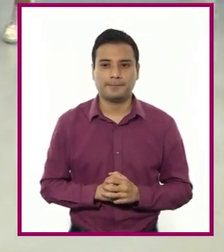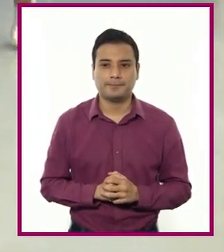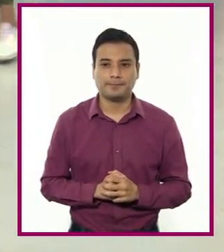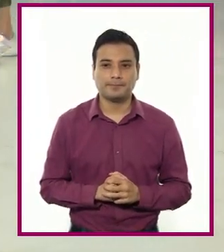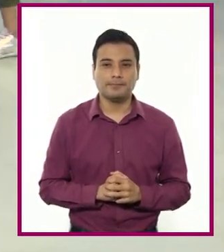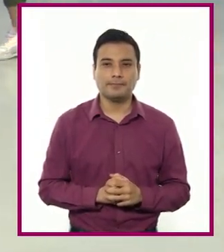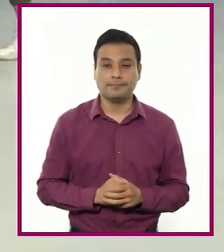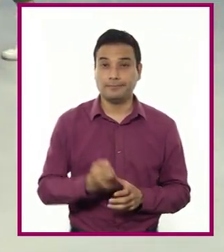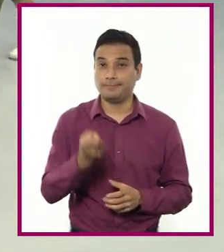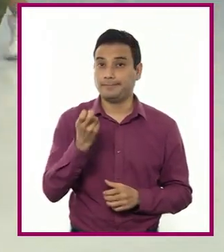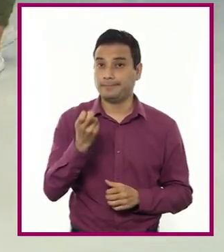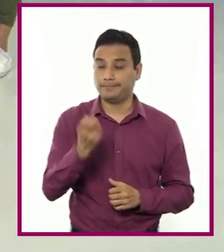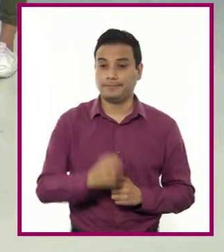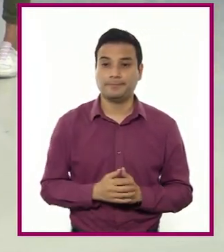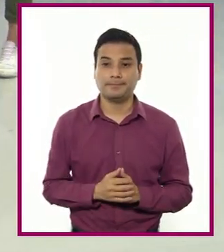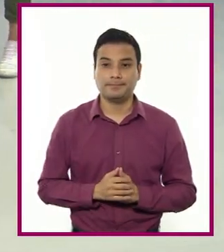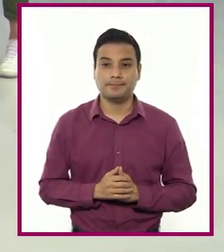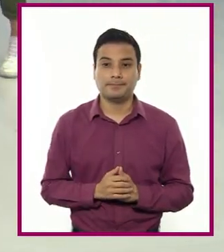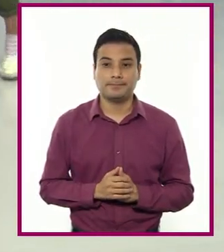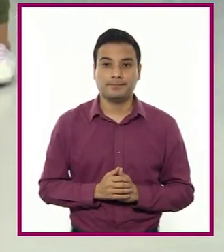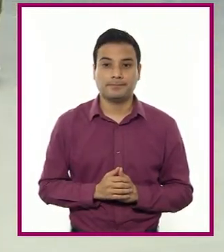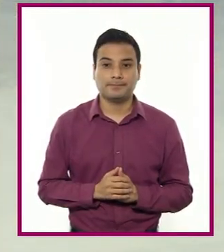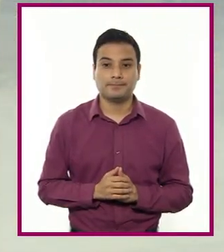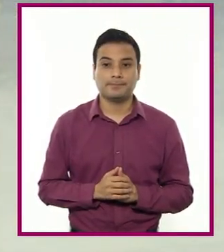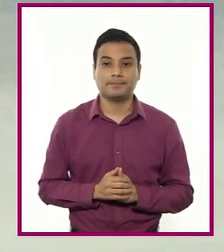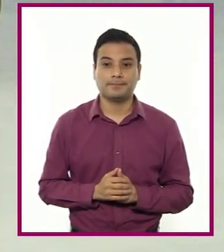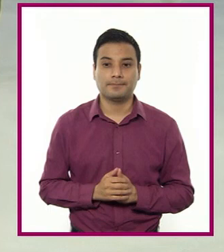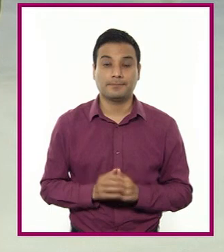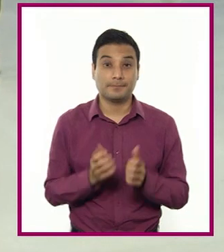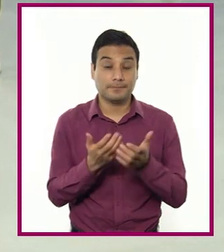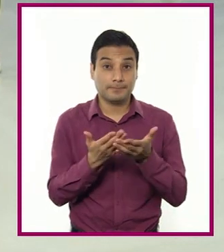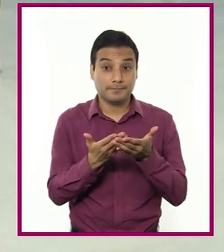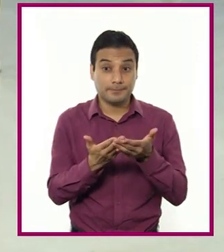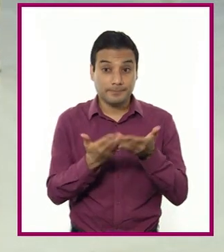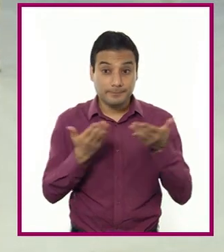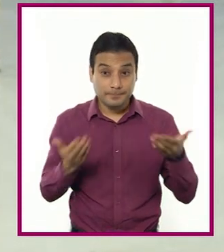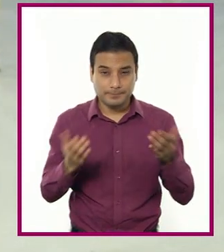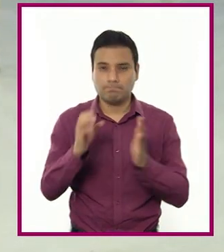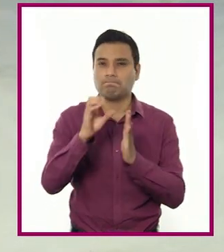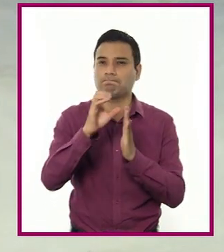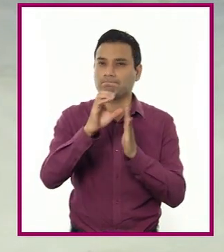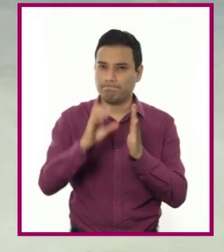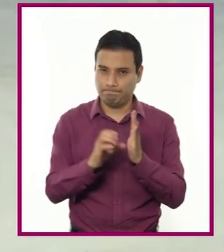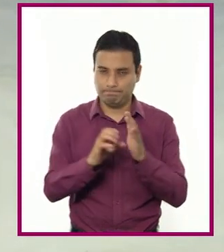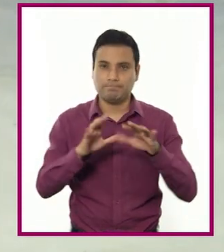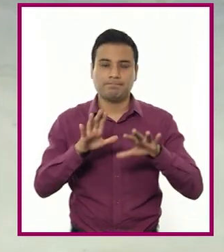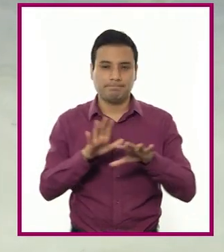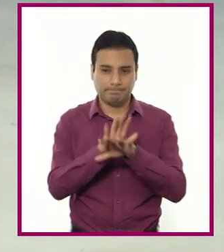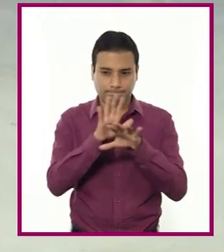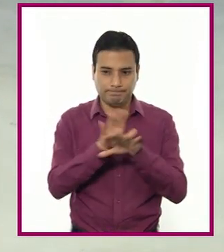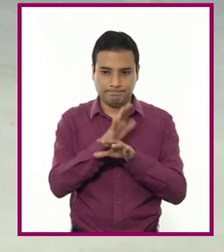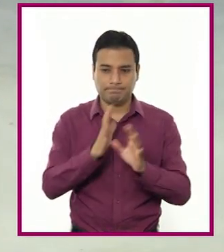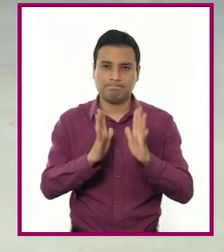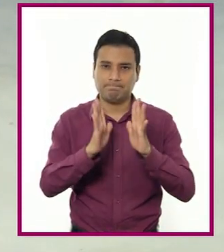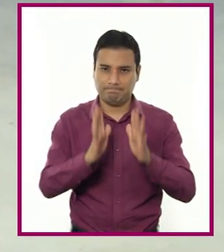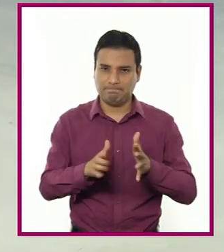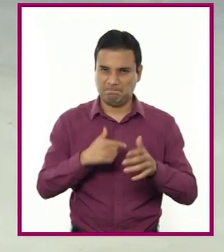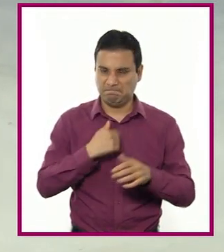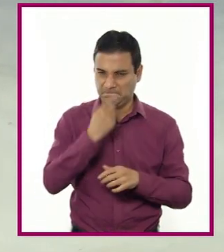Así es. Aunque sabemos que actualmente la Constitución se ha modificado, hemos mencionado